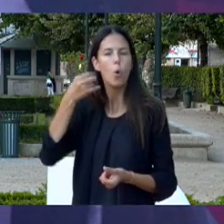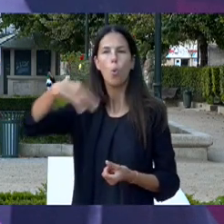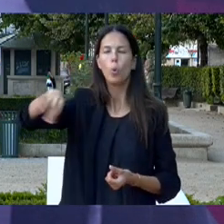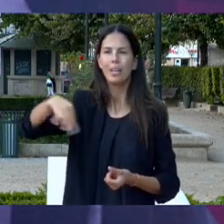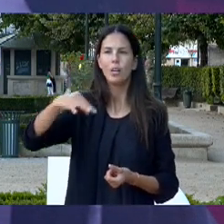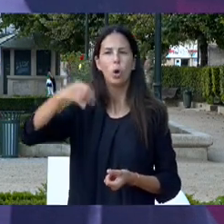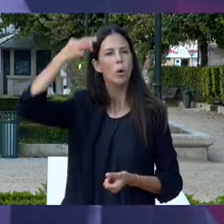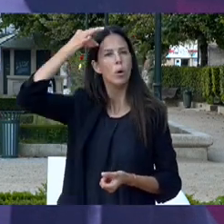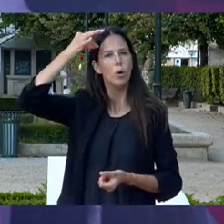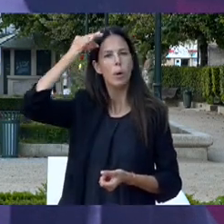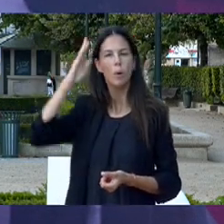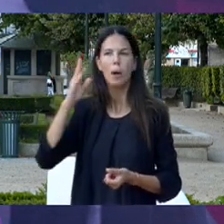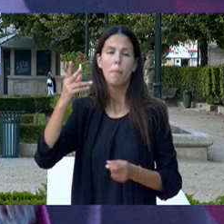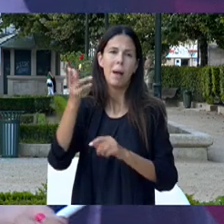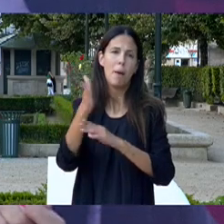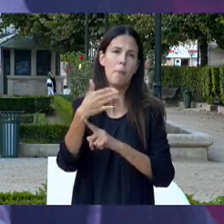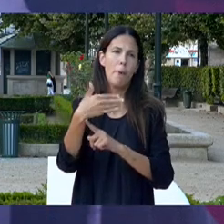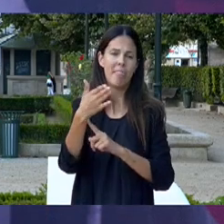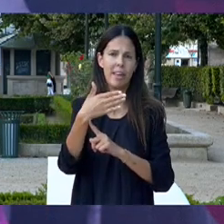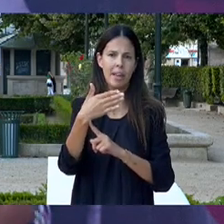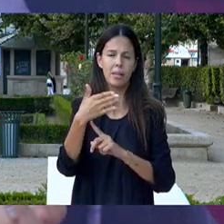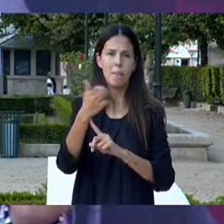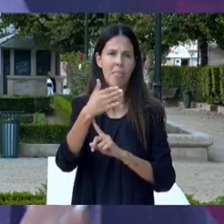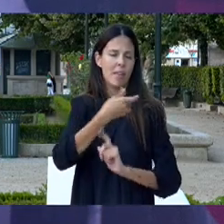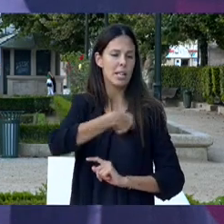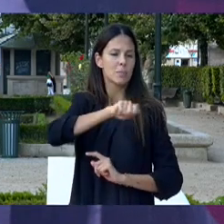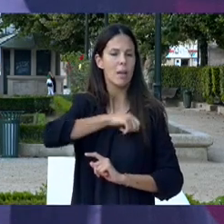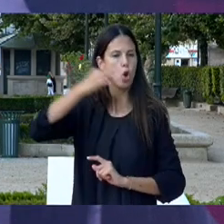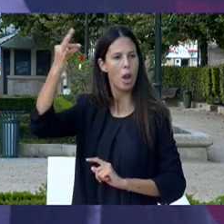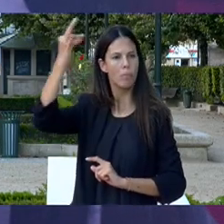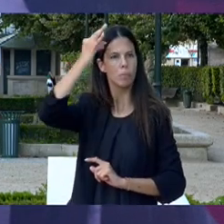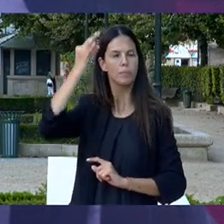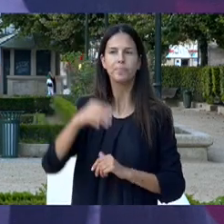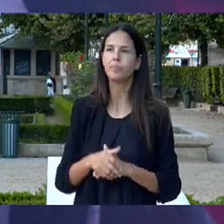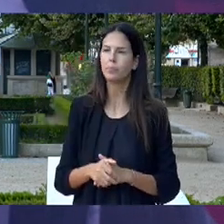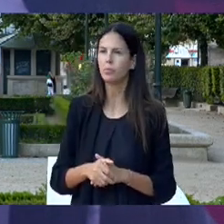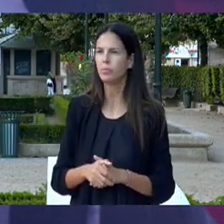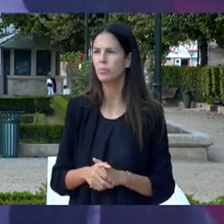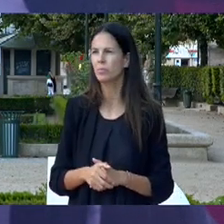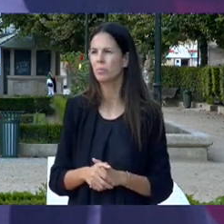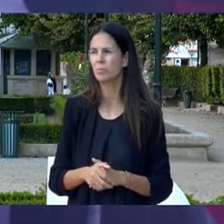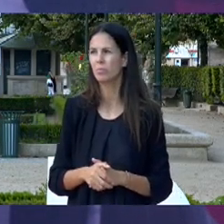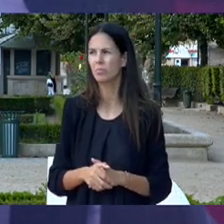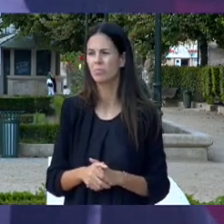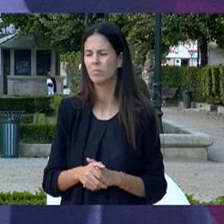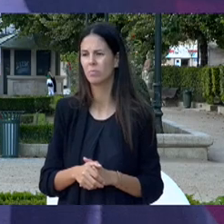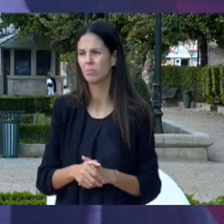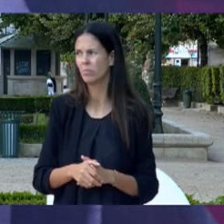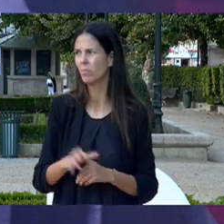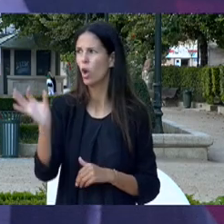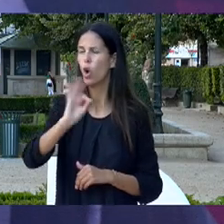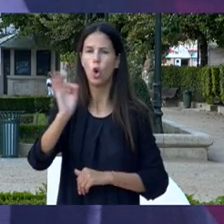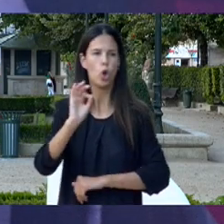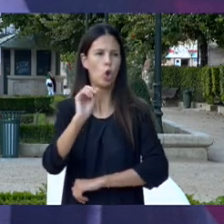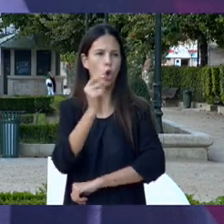poñer onde poñían a bandeira española, non? Ou lle poñían, bueno, tatuaban